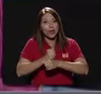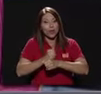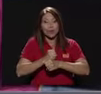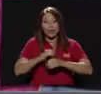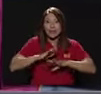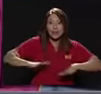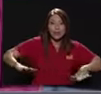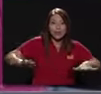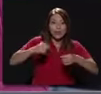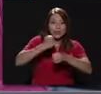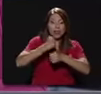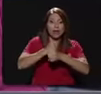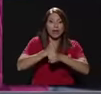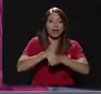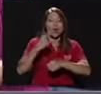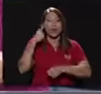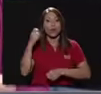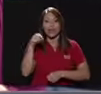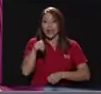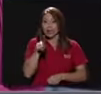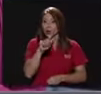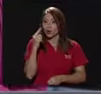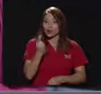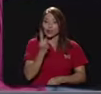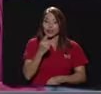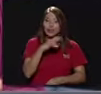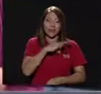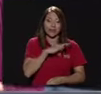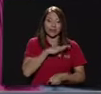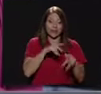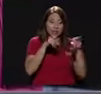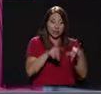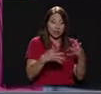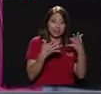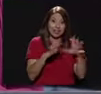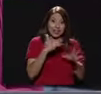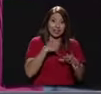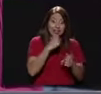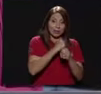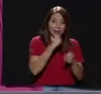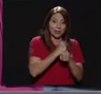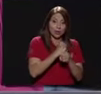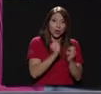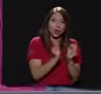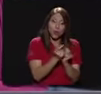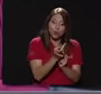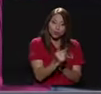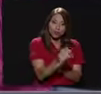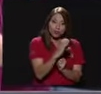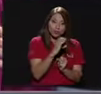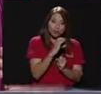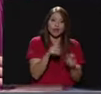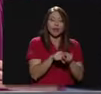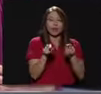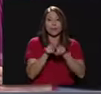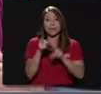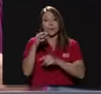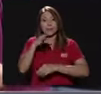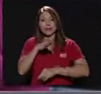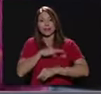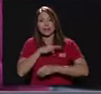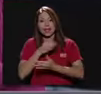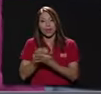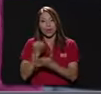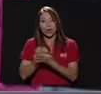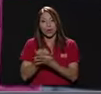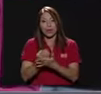cierta forma eso no solo beneficia a las personas ocupadas que obtienen el ingreso a través del mercado, sino también beneficia a la economía.